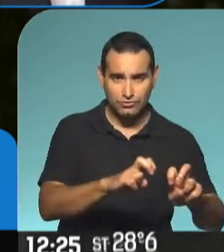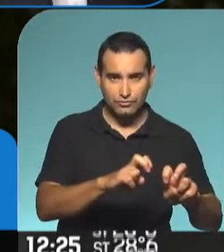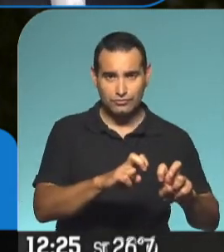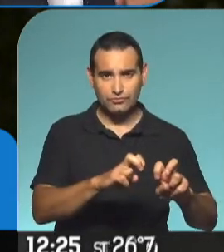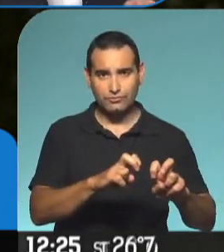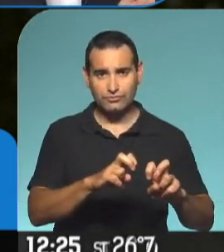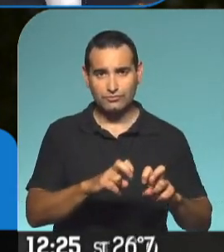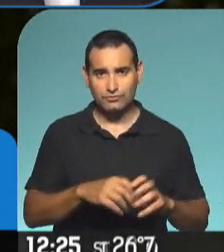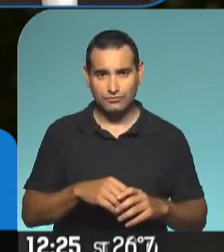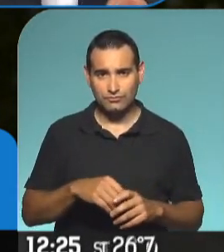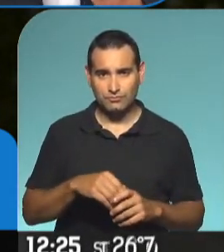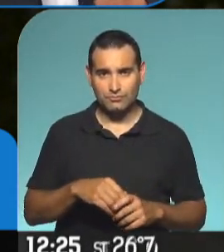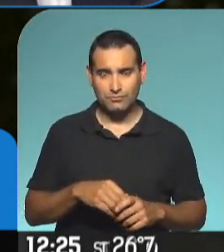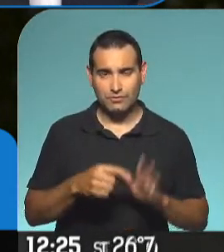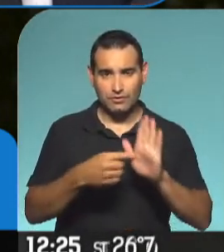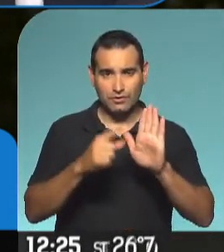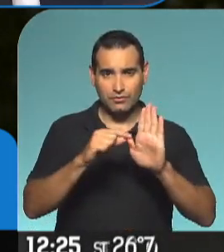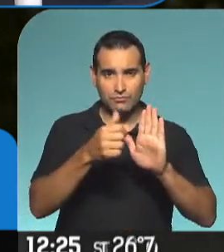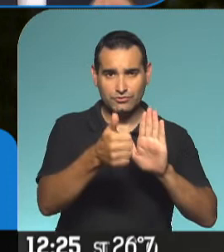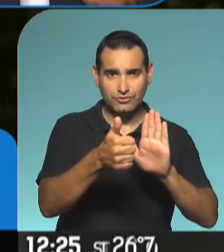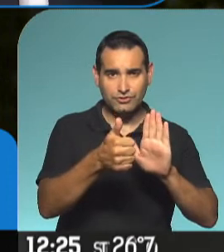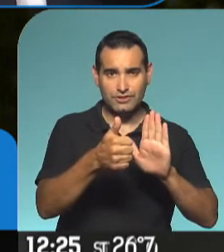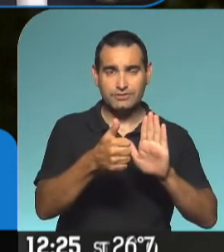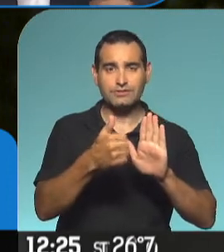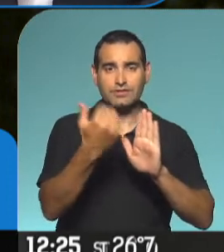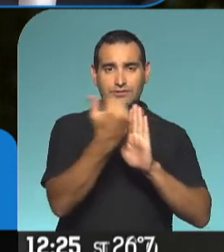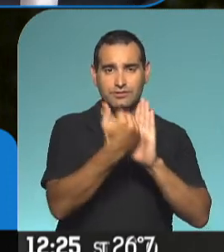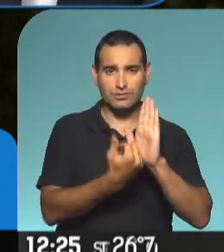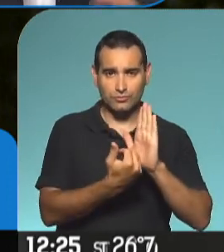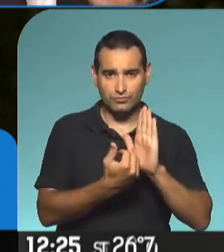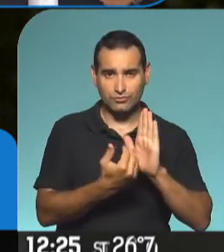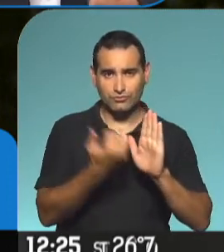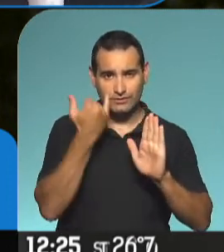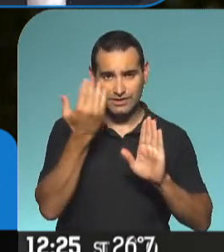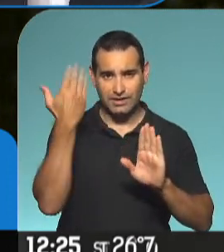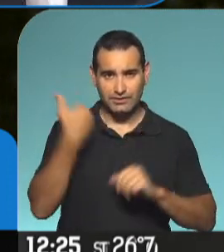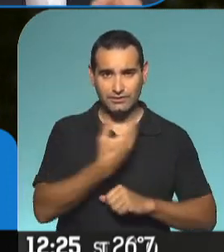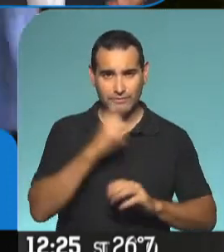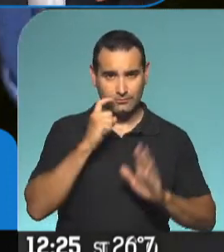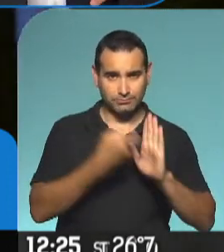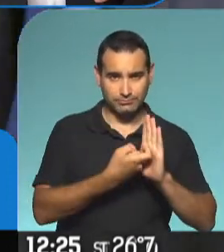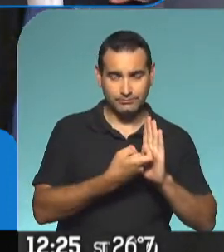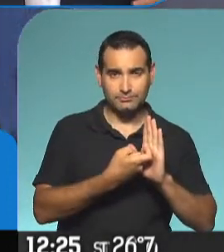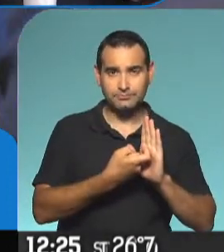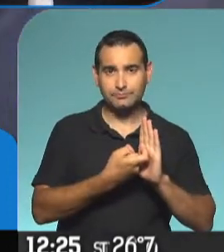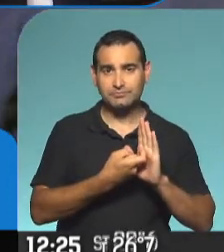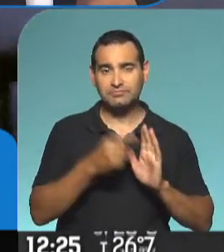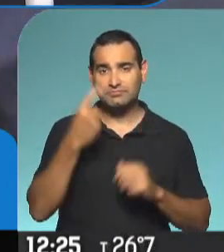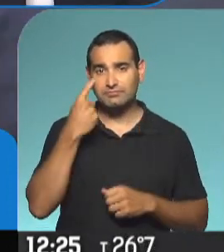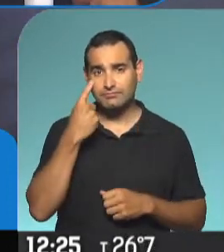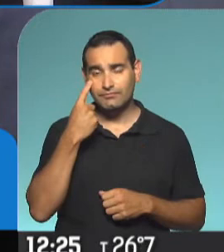fundamentalmente en lo mismo que usted estaba marcando, el artículo 6 del estatuto incumplido con respecto a las obligaciones del fondo. ¿Piensa que